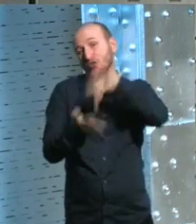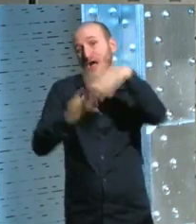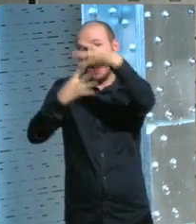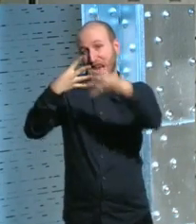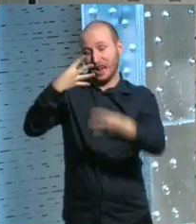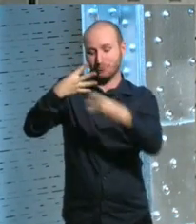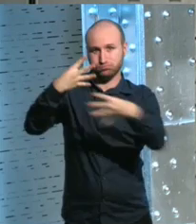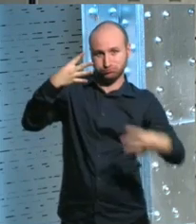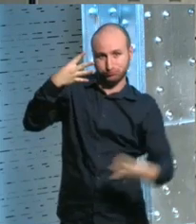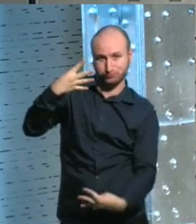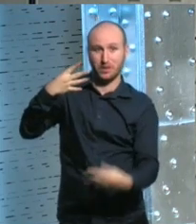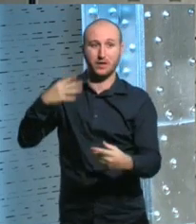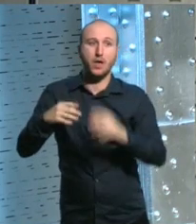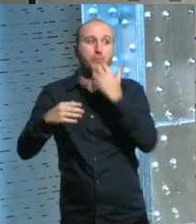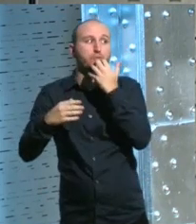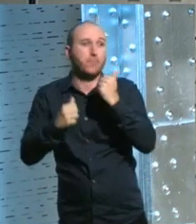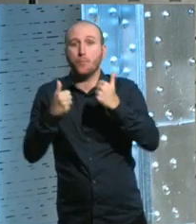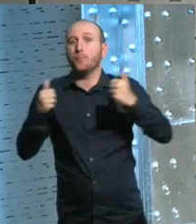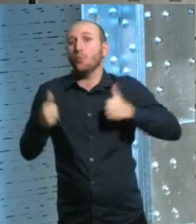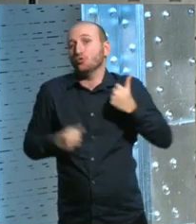hay oportunidades. Por ejemplo,